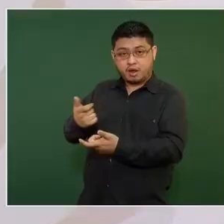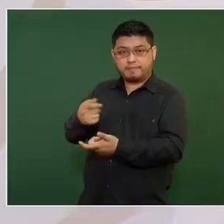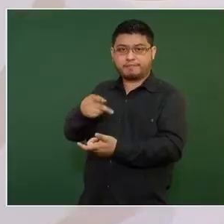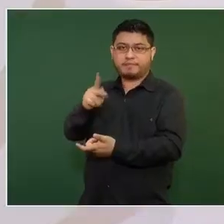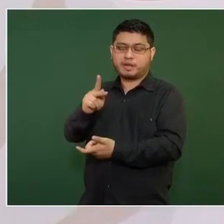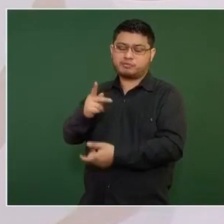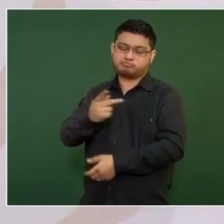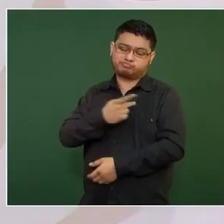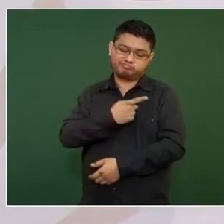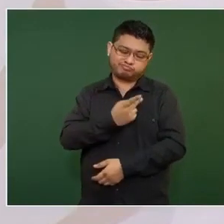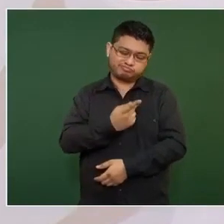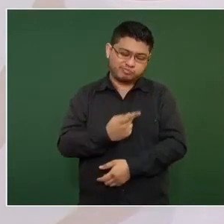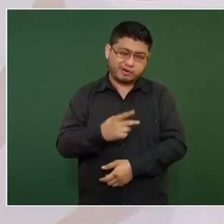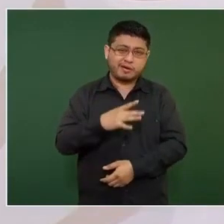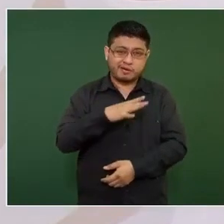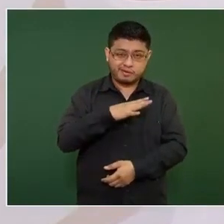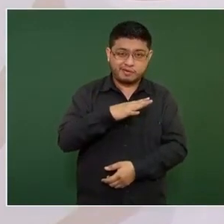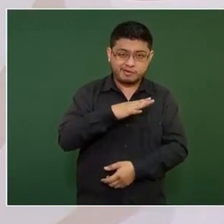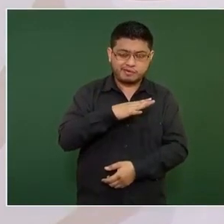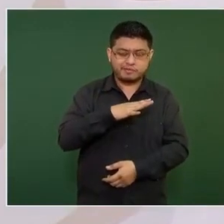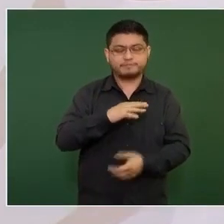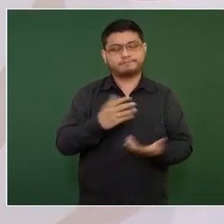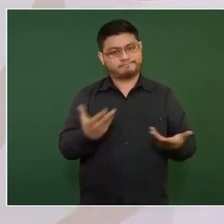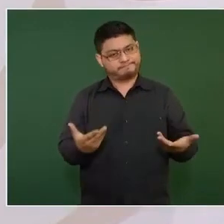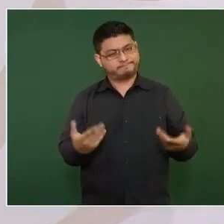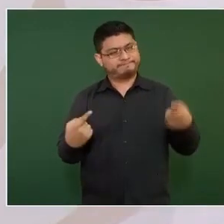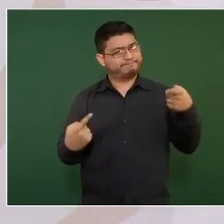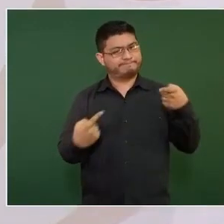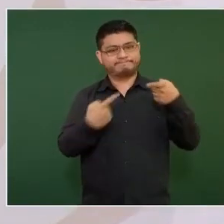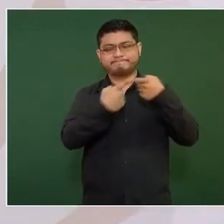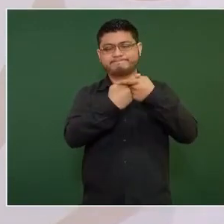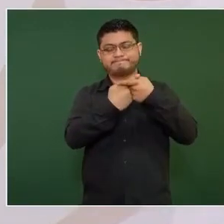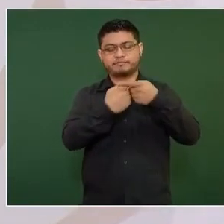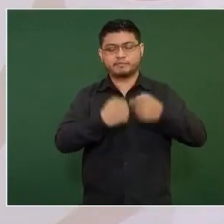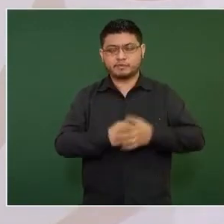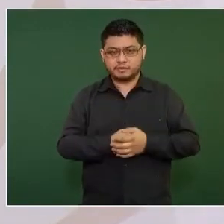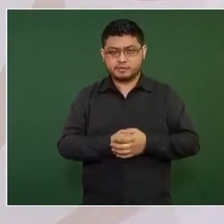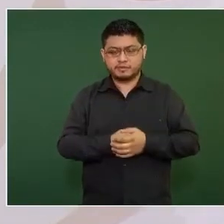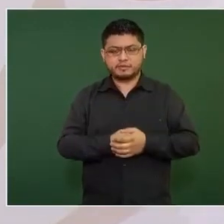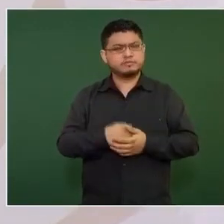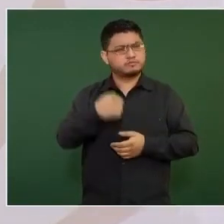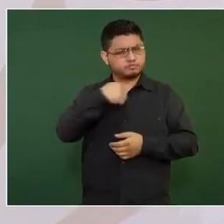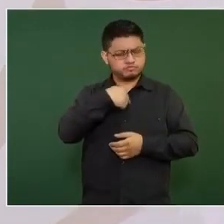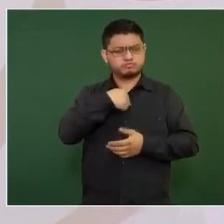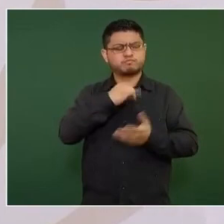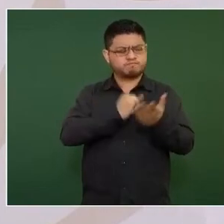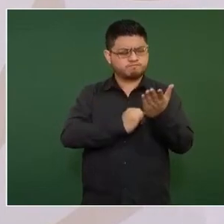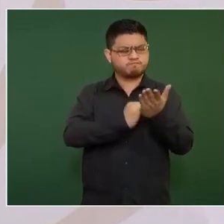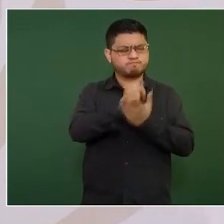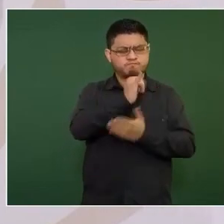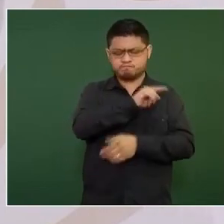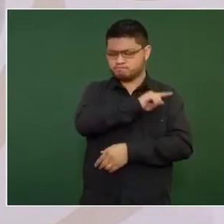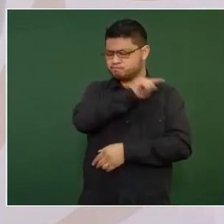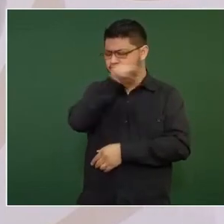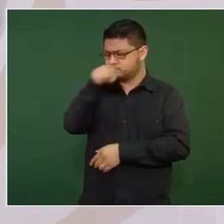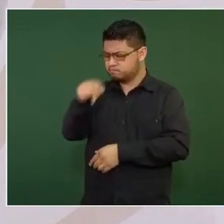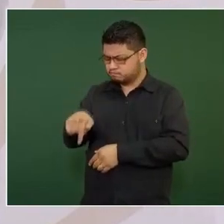rendir este informe aquí en Campeche y también porque hay un pasaje